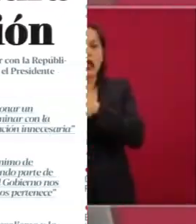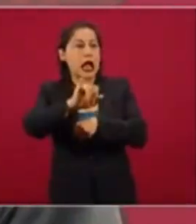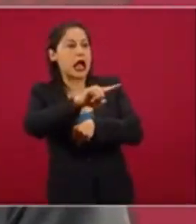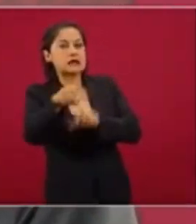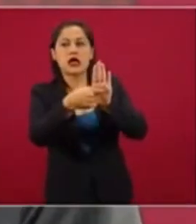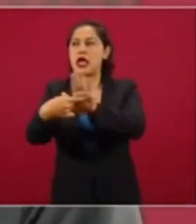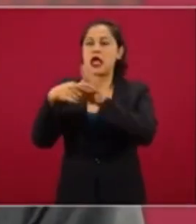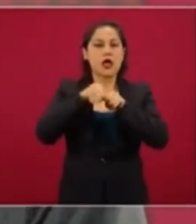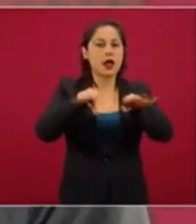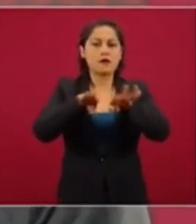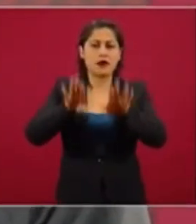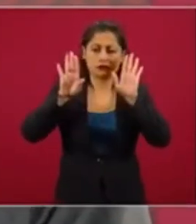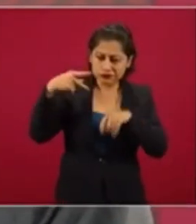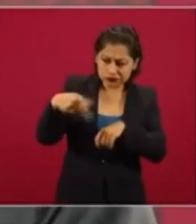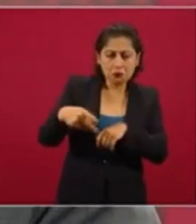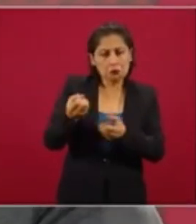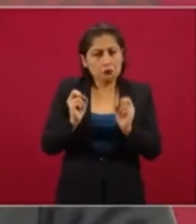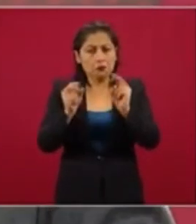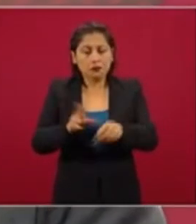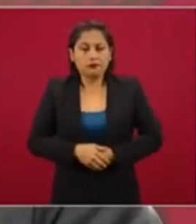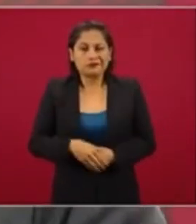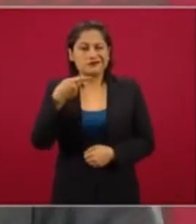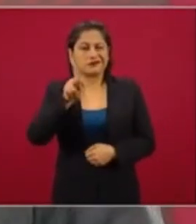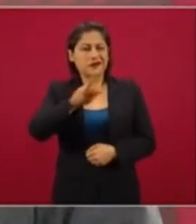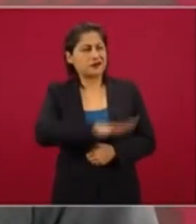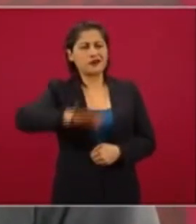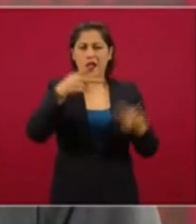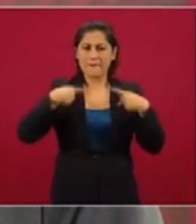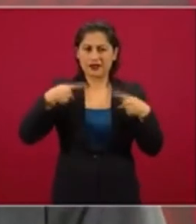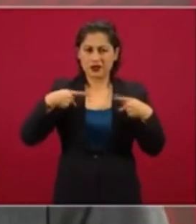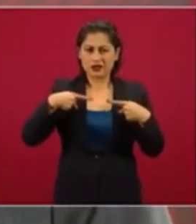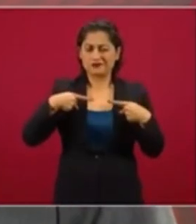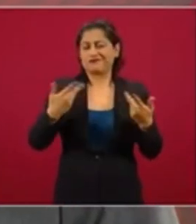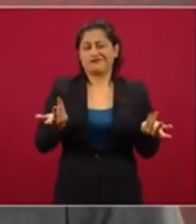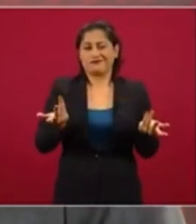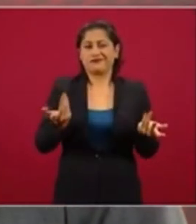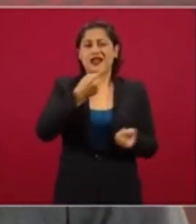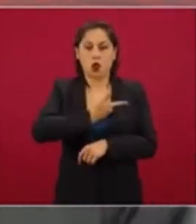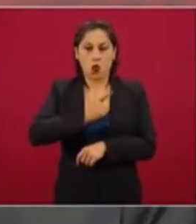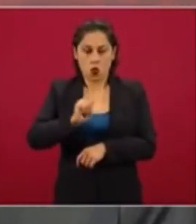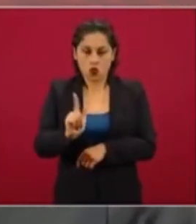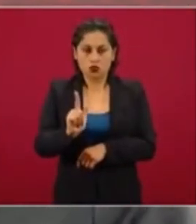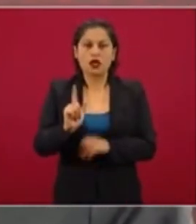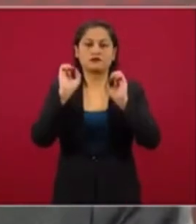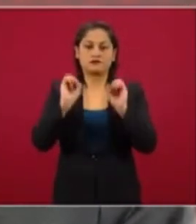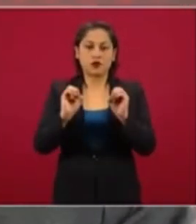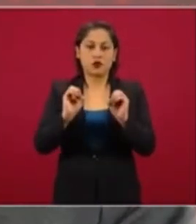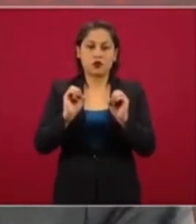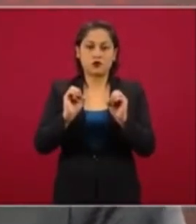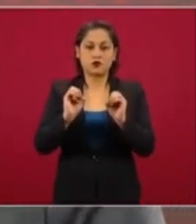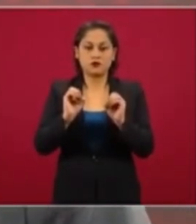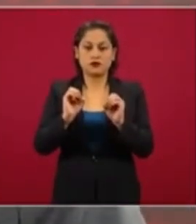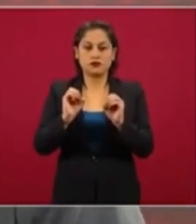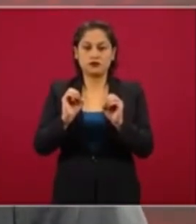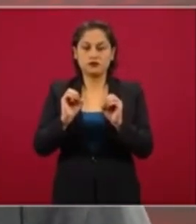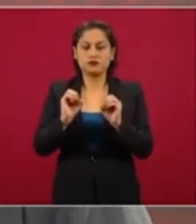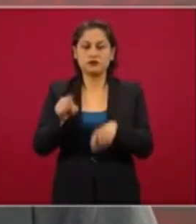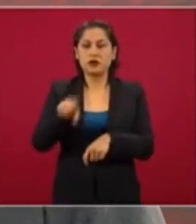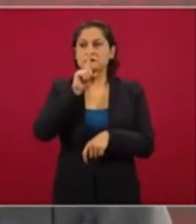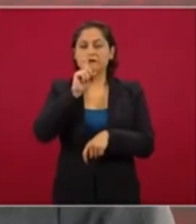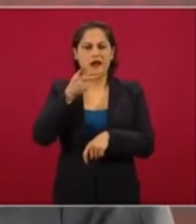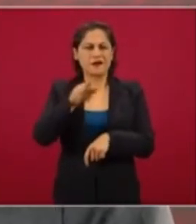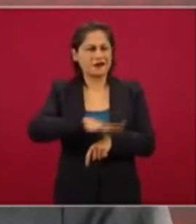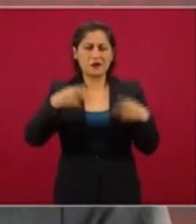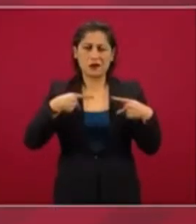tiempo, ya la gente está muy consciente, ya la gente está muy avispada.